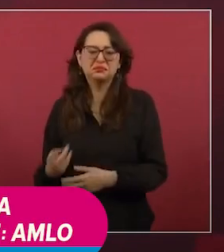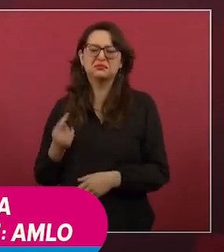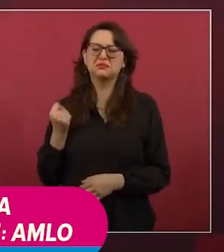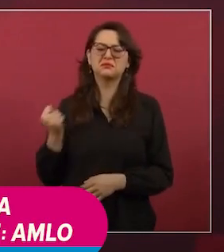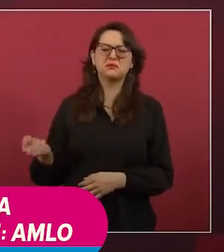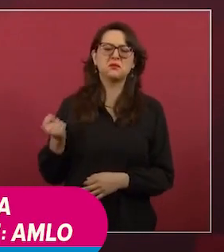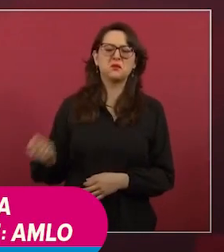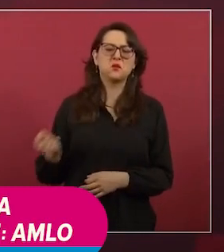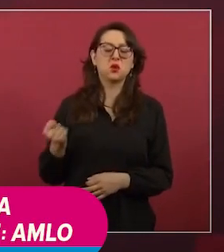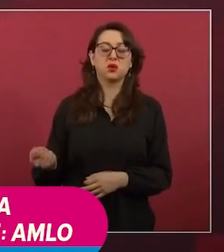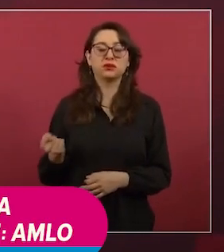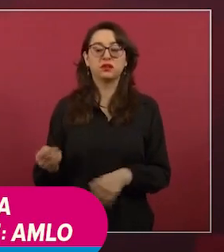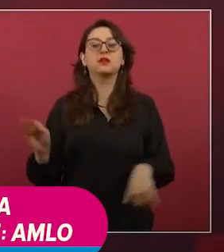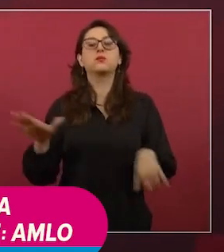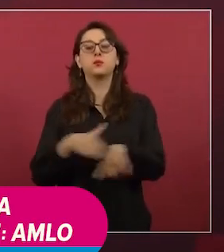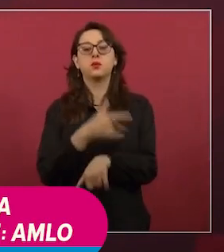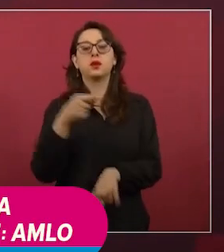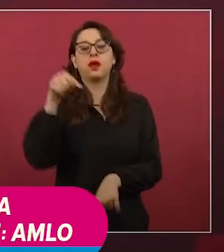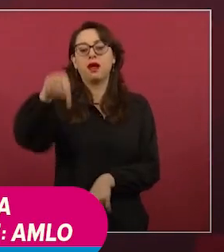grava